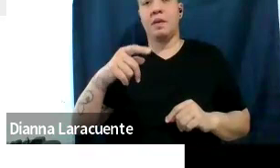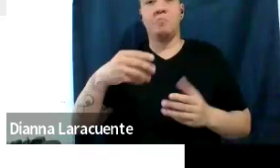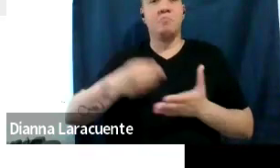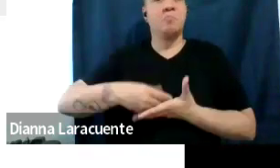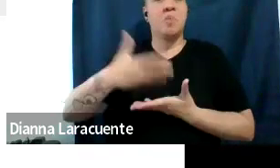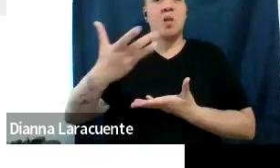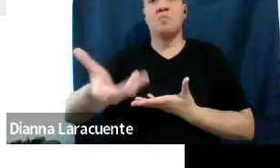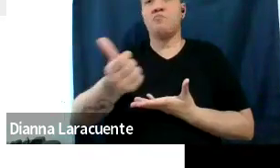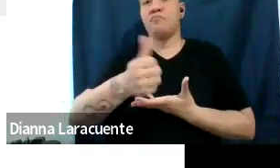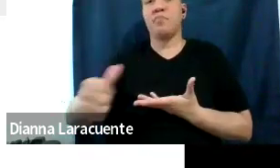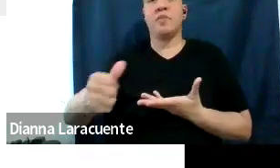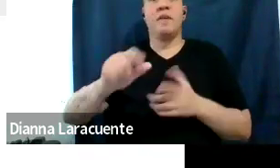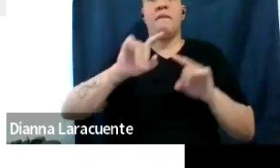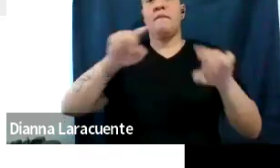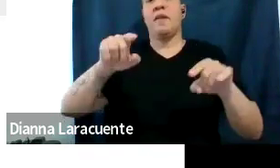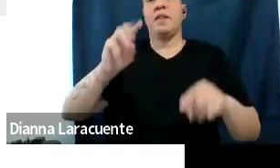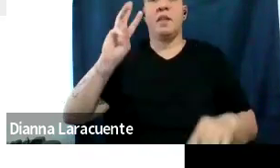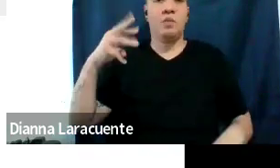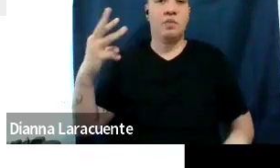tengas que gastar, vete a Washington